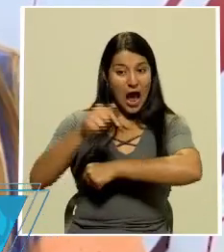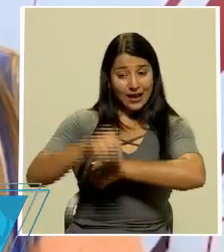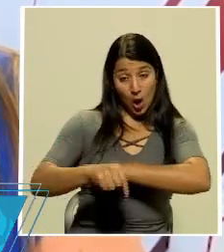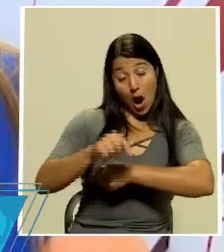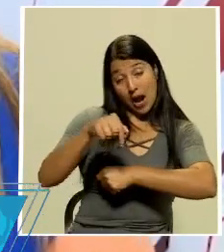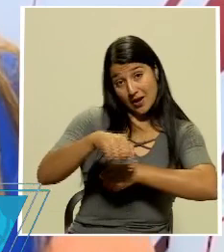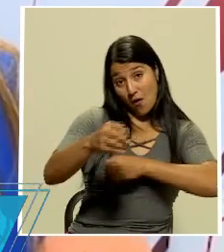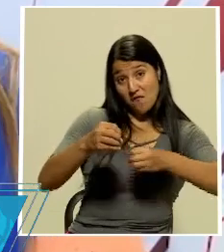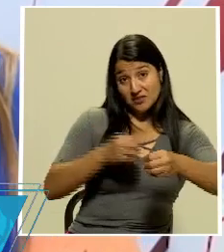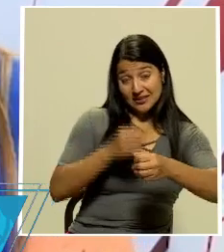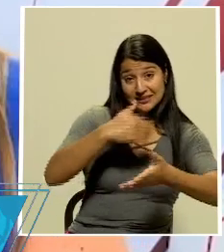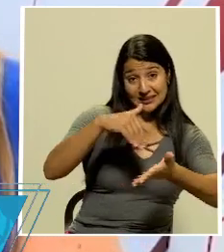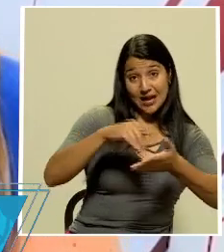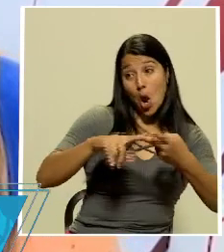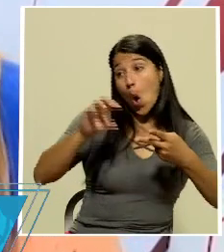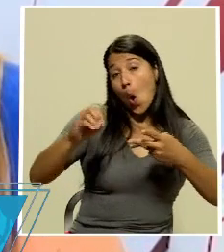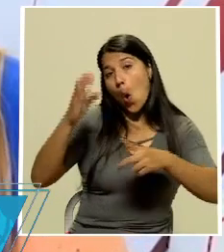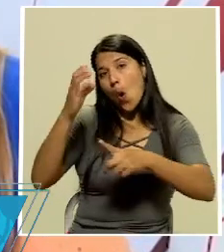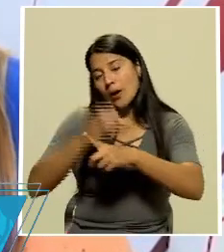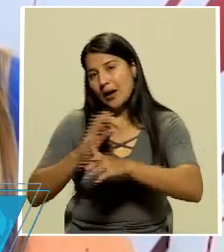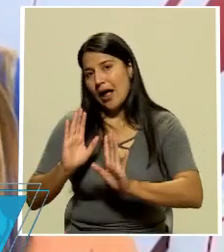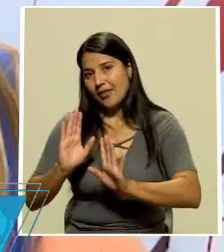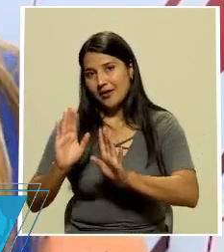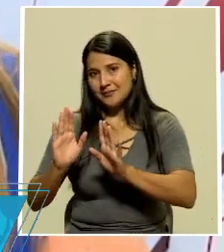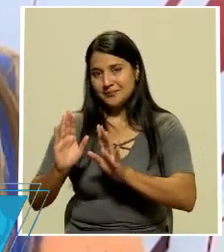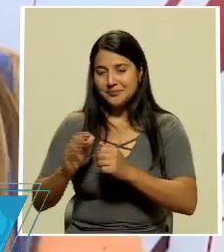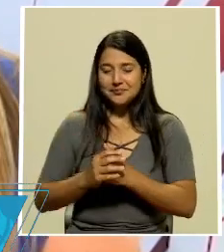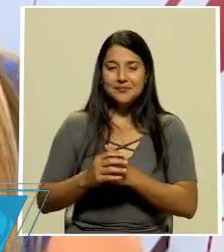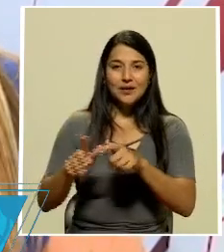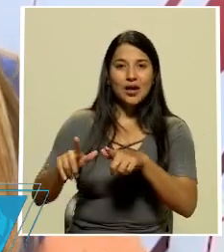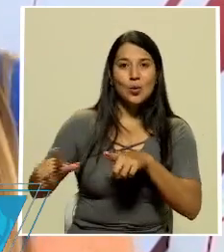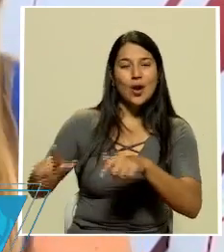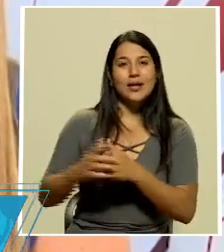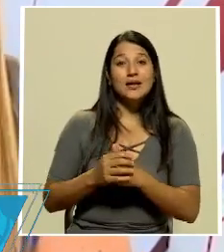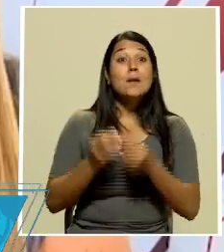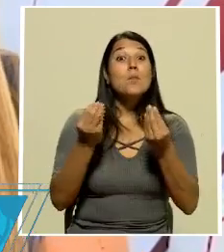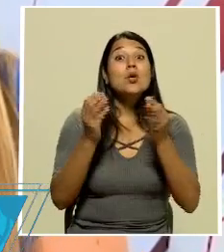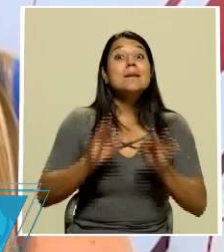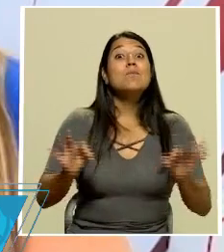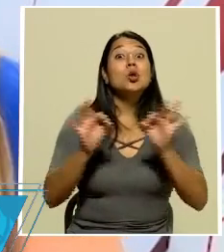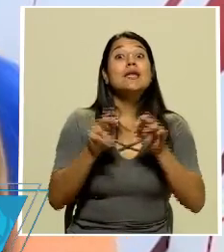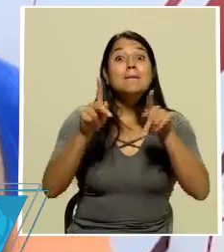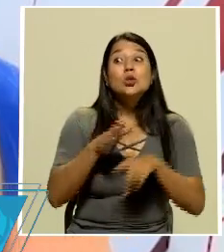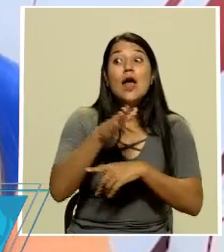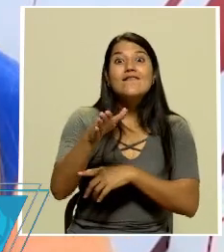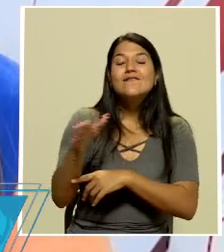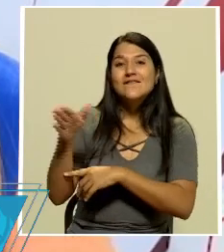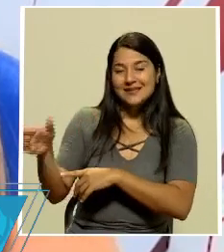centrales o en las agencias donde les corresponde retirar. Lo importante es que el público se lo solicite a ellos para que ellos vayan retirándolo,